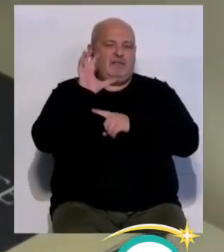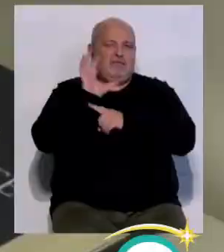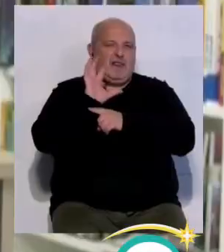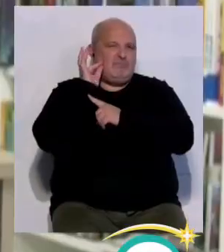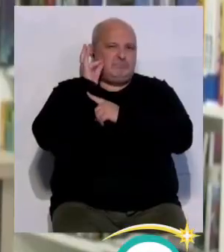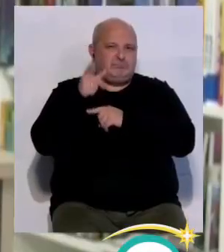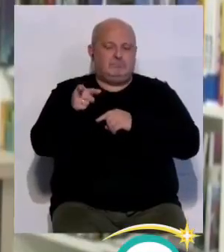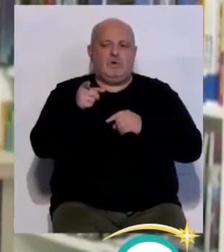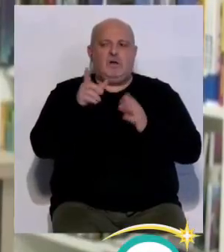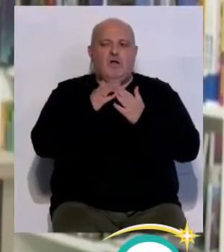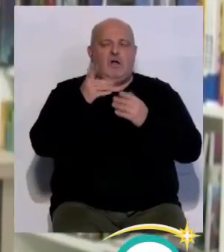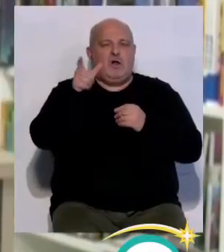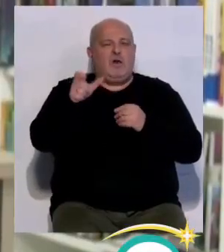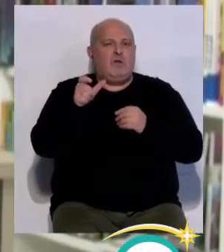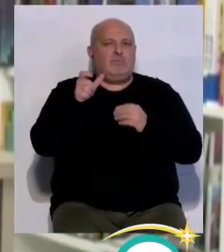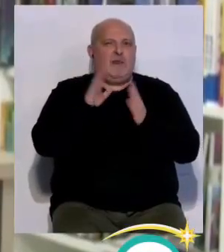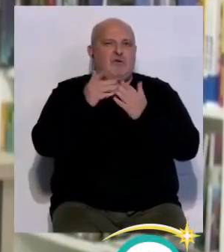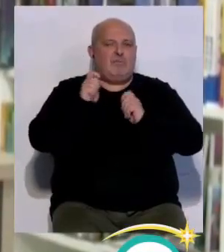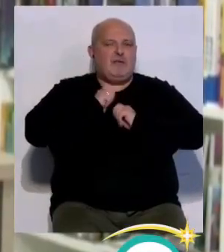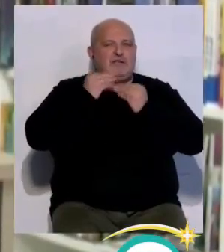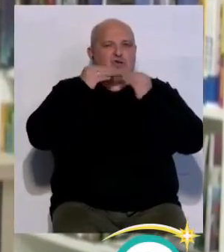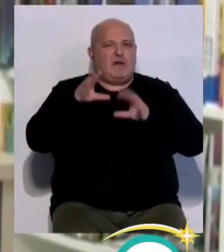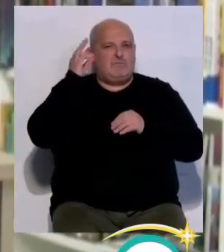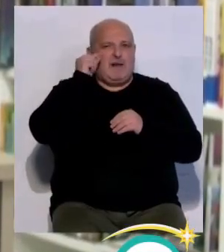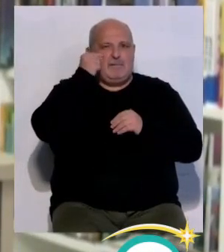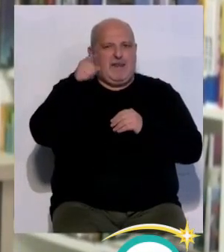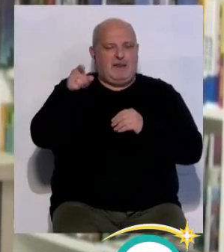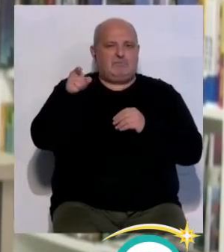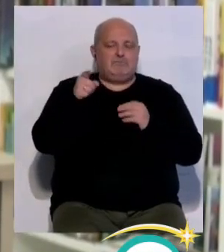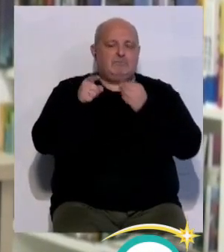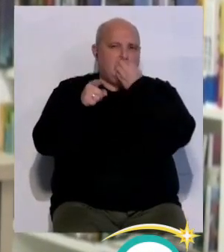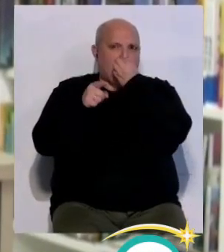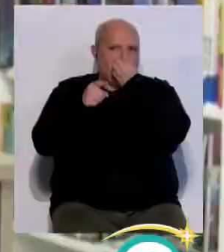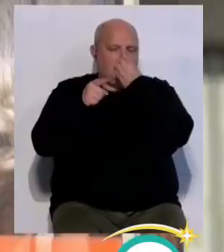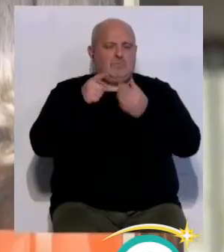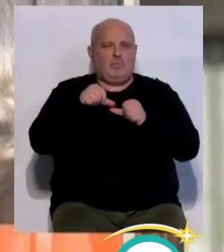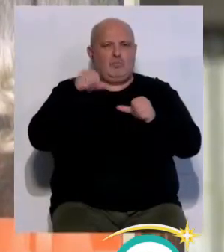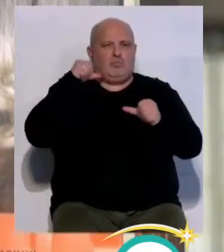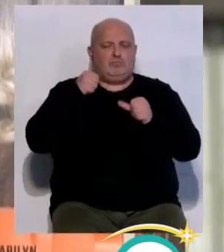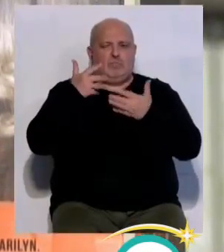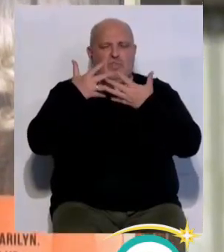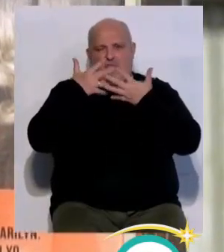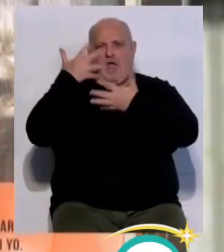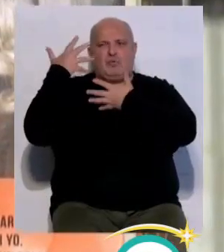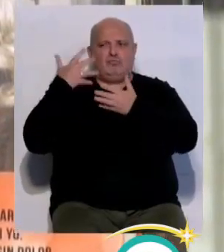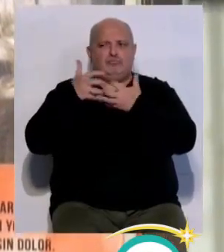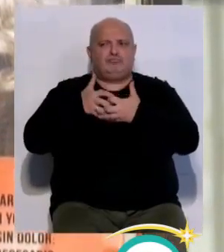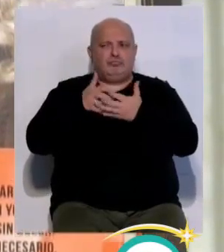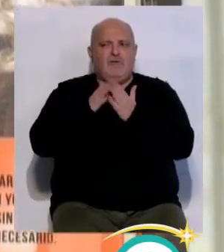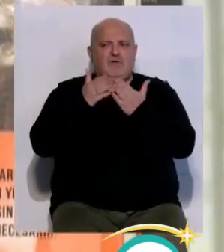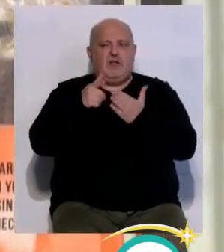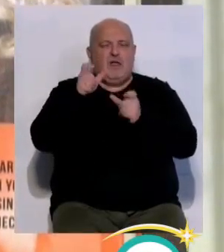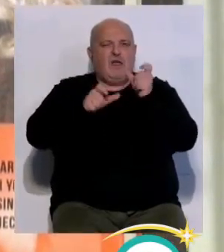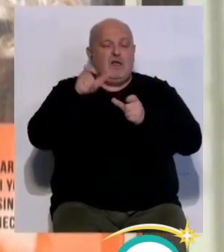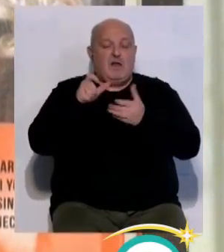muerta, porque es un libro que me ha dado muchas alegrías, porque es un libro por el que he peleado durante 10 años y creo que la